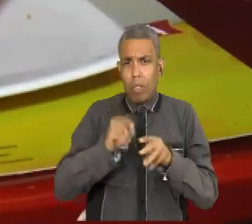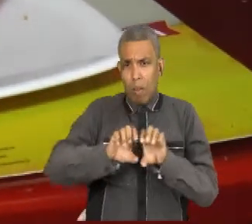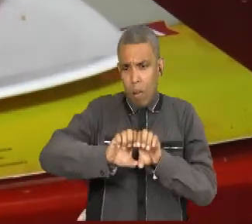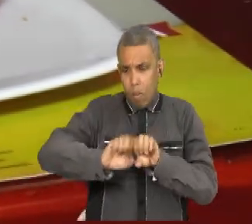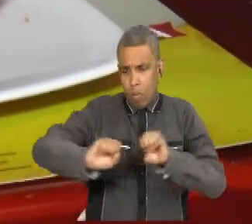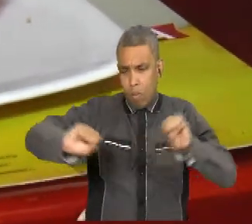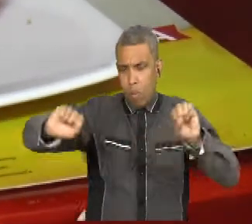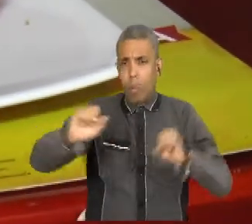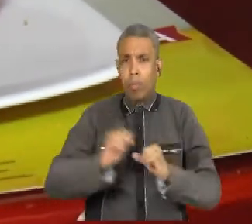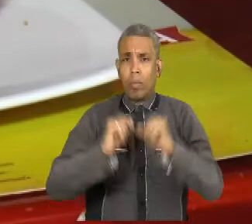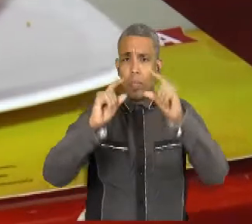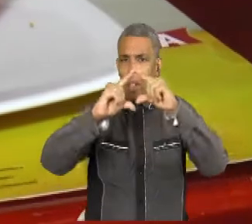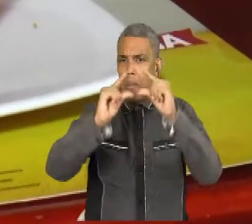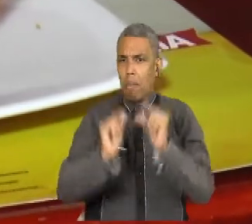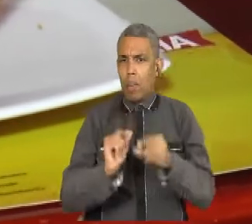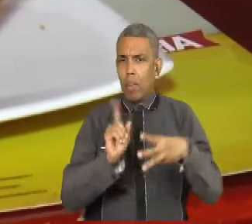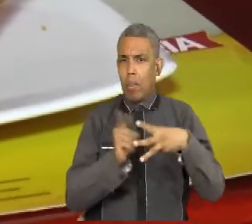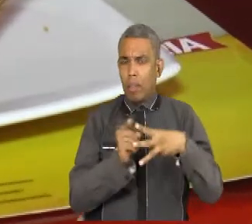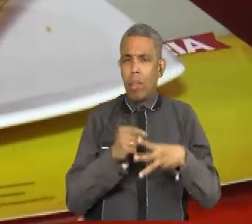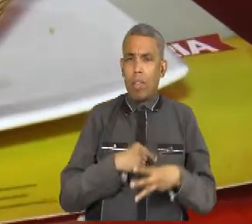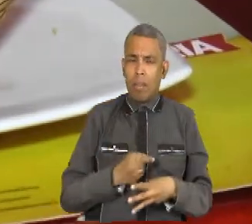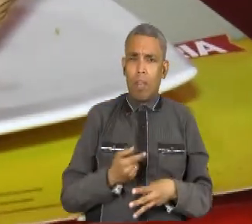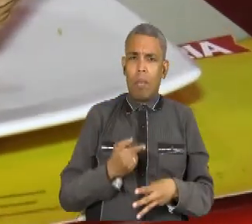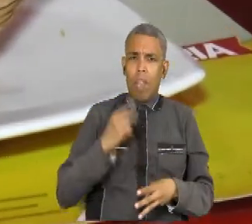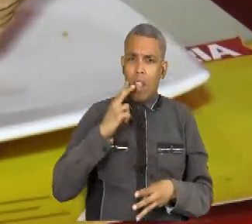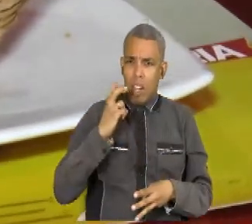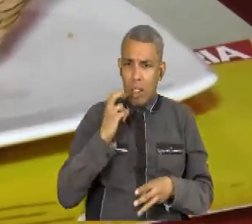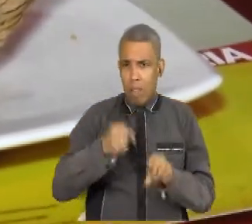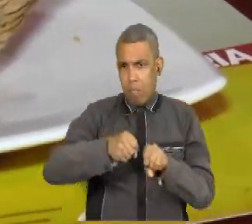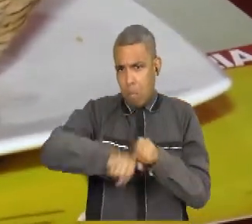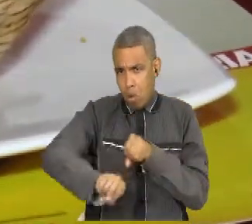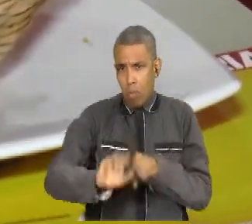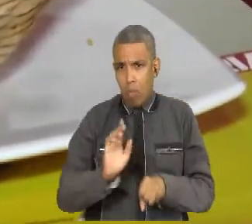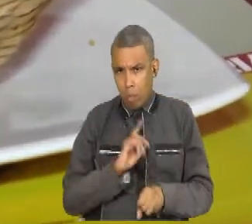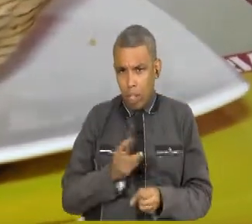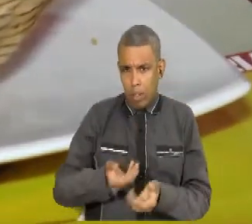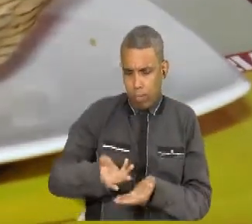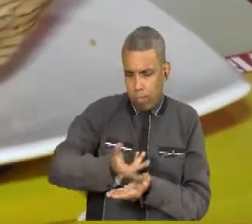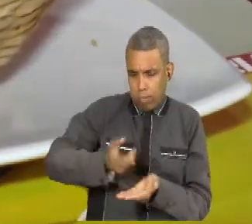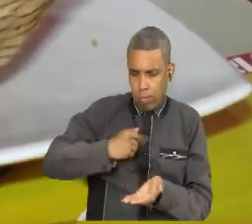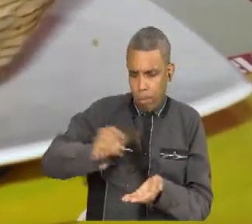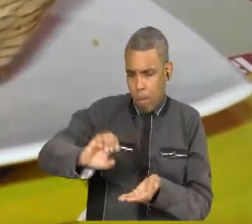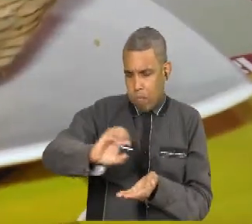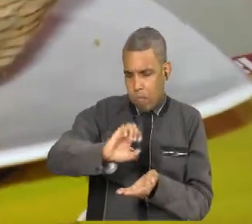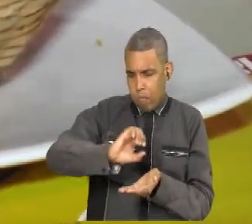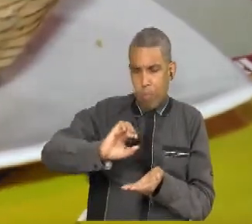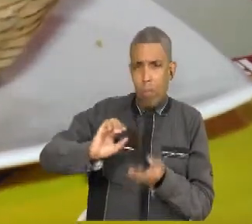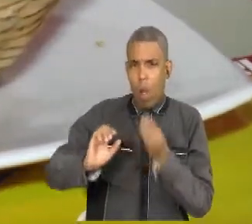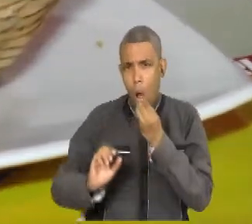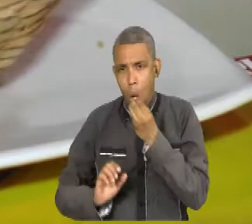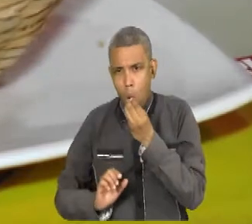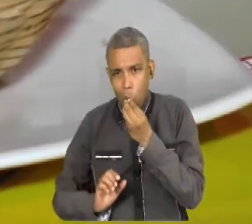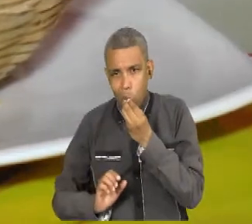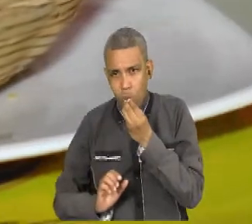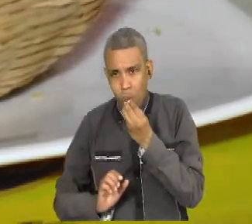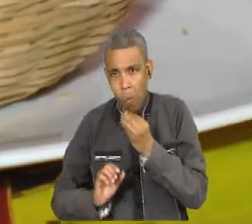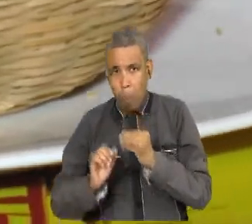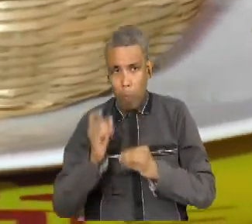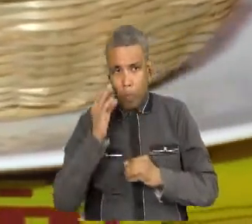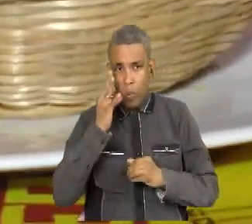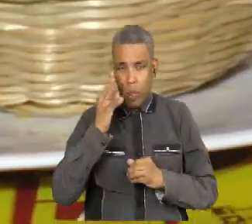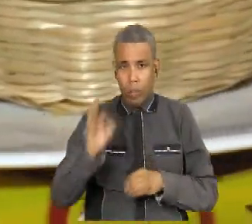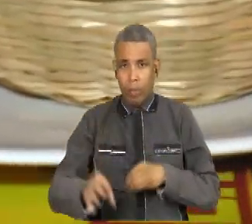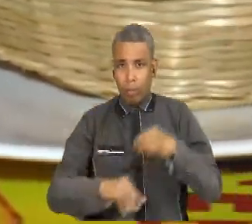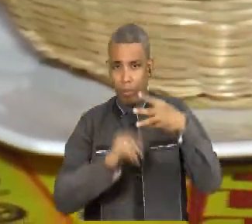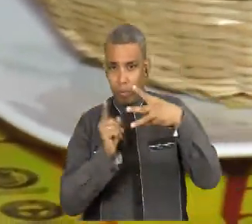carne, empanaditas de pollo, acompañada con nuestra salsa de la casa. Para compartir con amigos, una entradita bien rica. Tenemos los